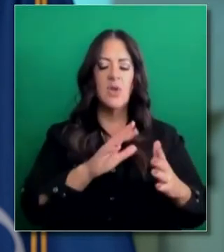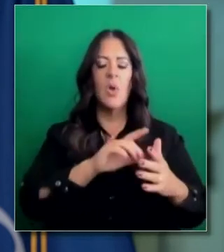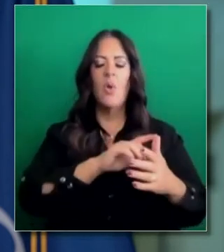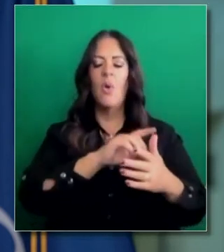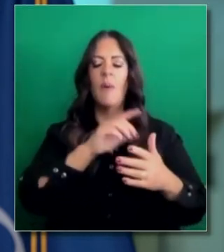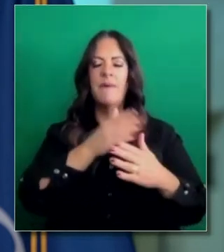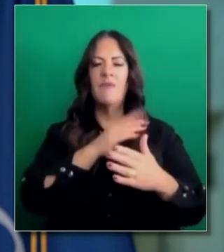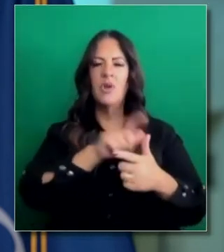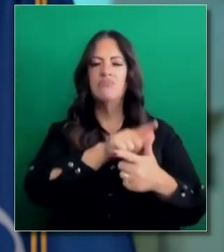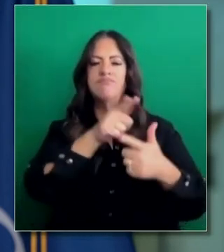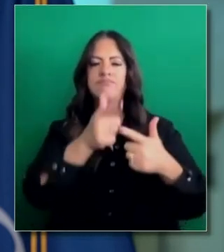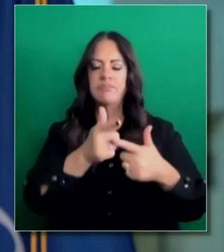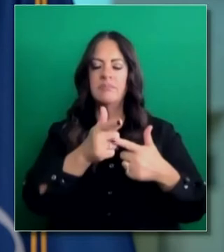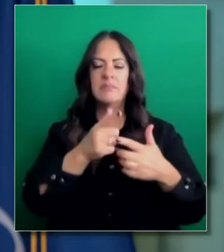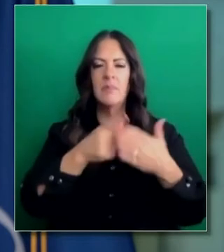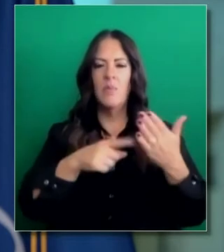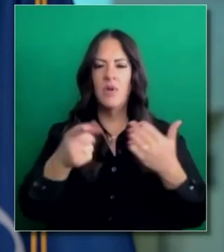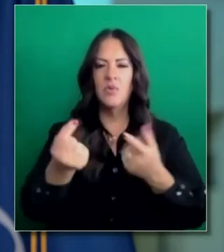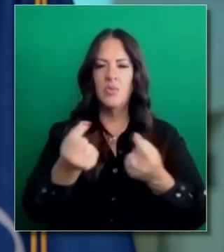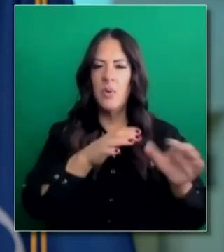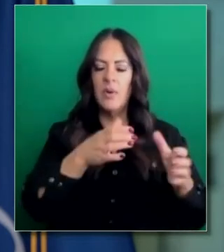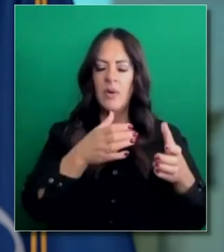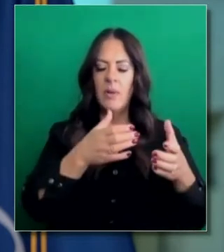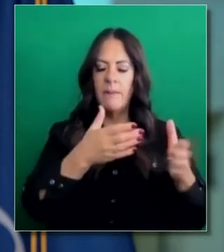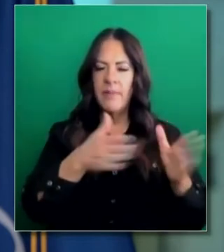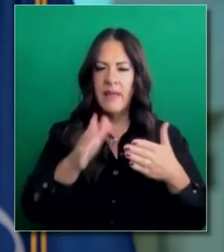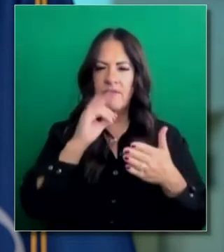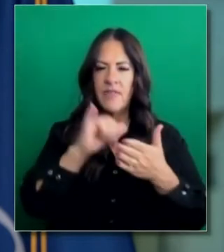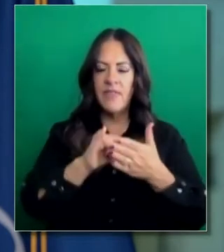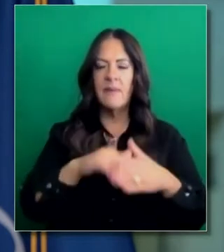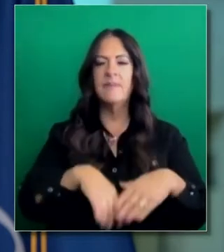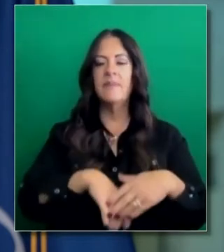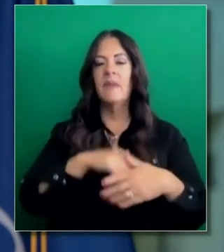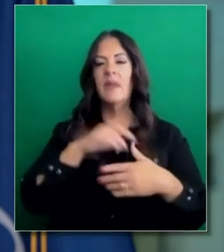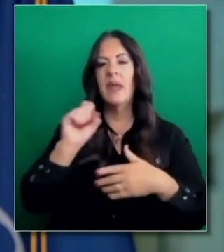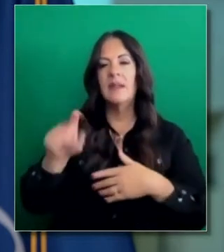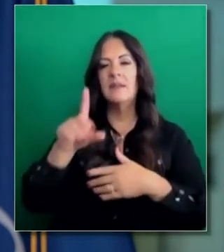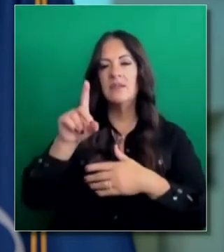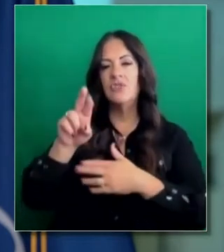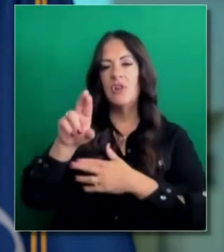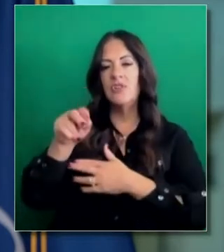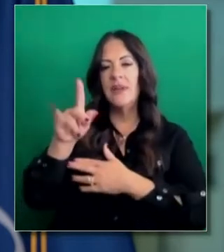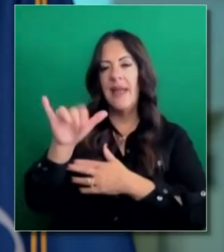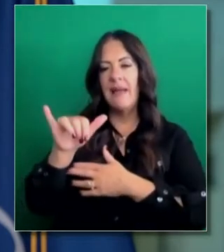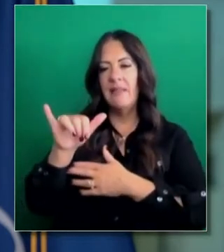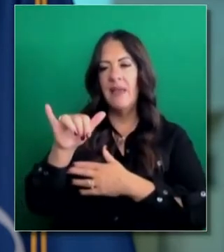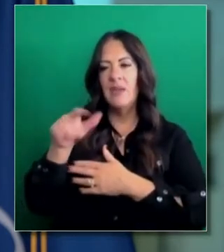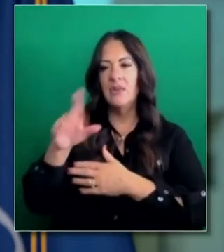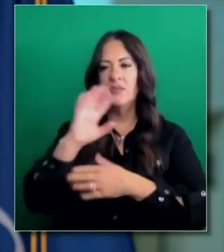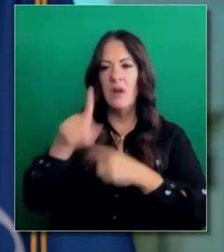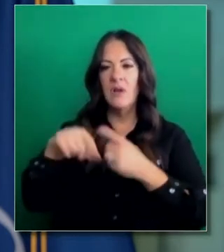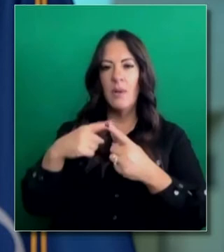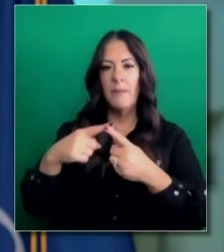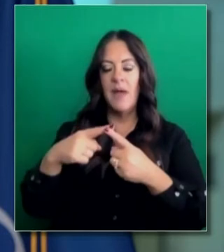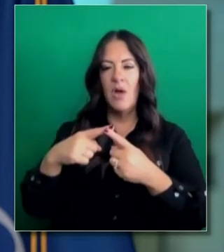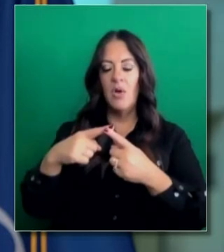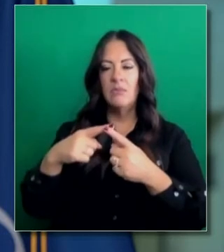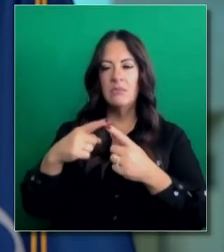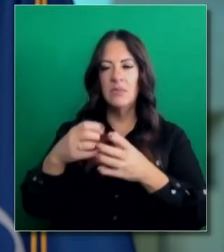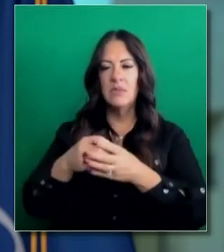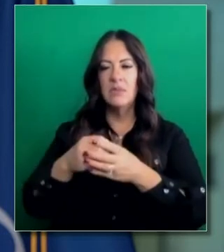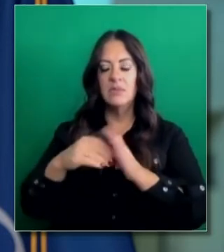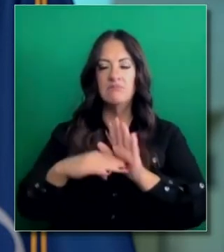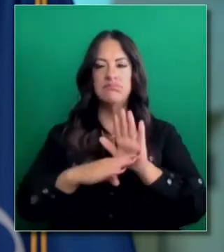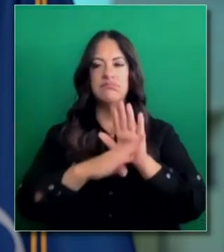puede usted brindar algún comentario sobre la tasa de hospitalización esto tiene que ver con el